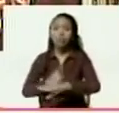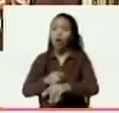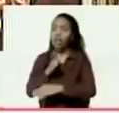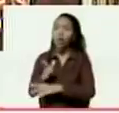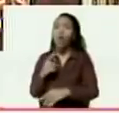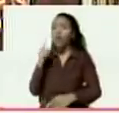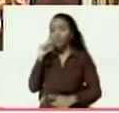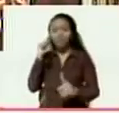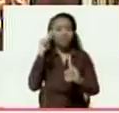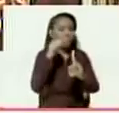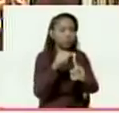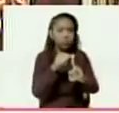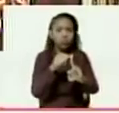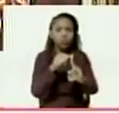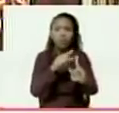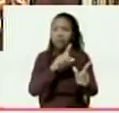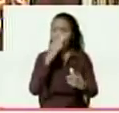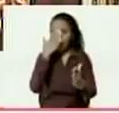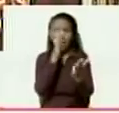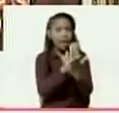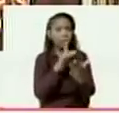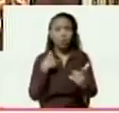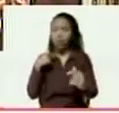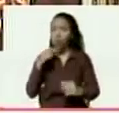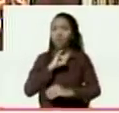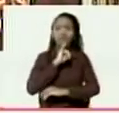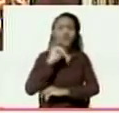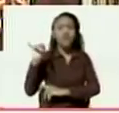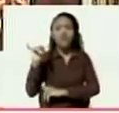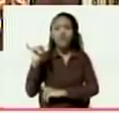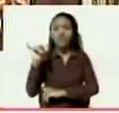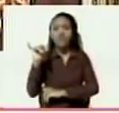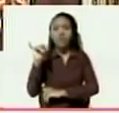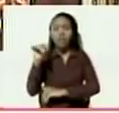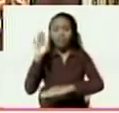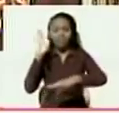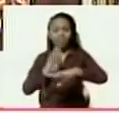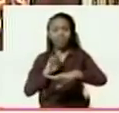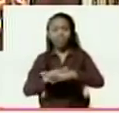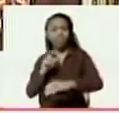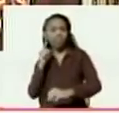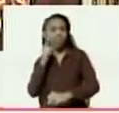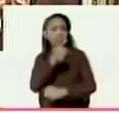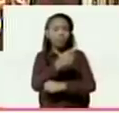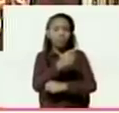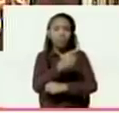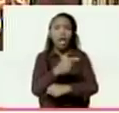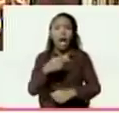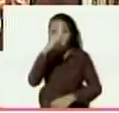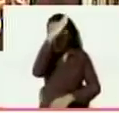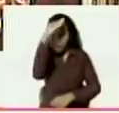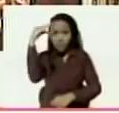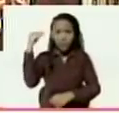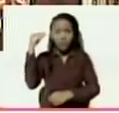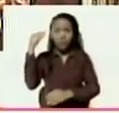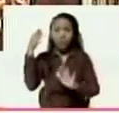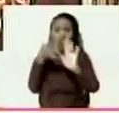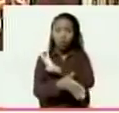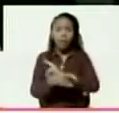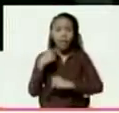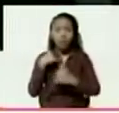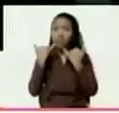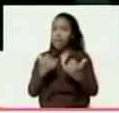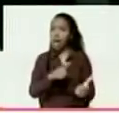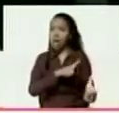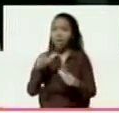solo objetivo. Su objetivo, meter una demanda, acusar penalmente a Donald Trump, y ya lo